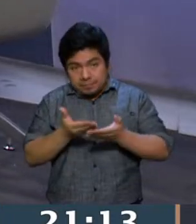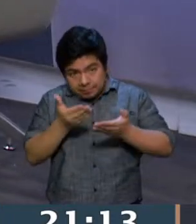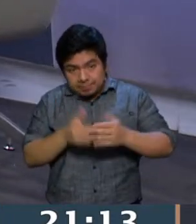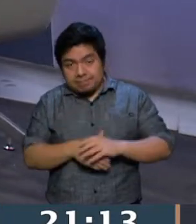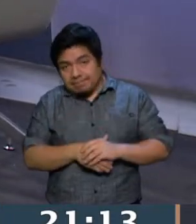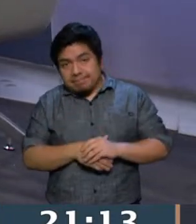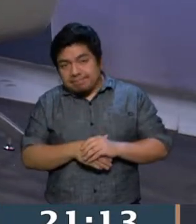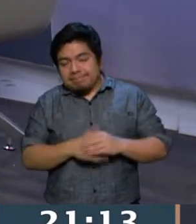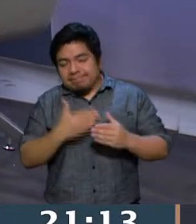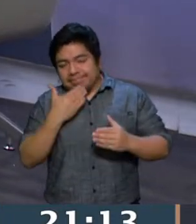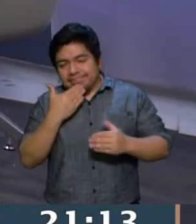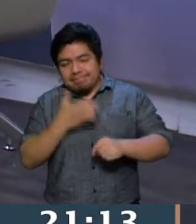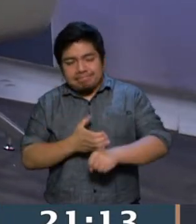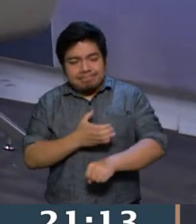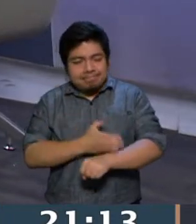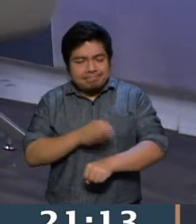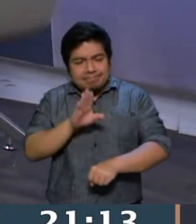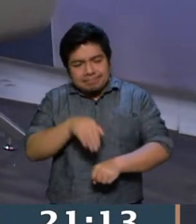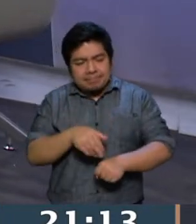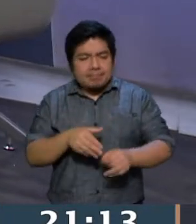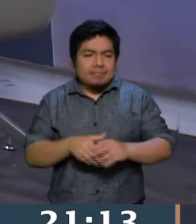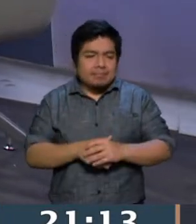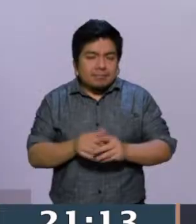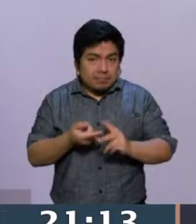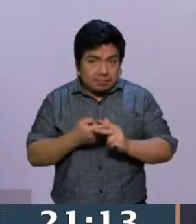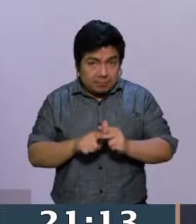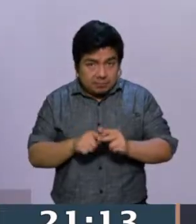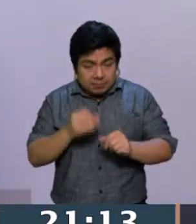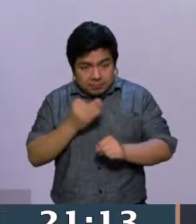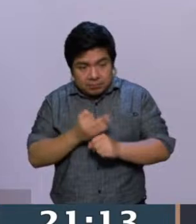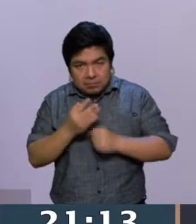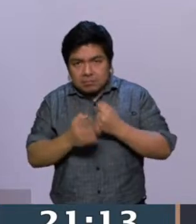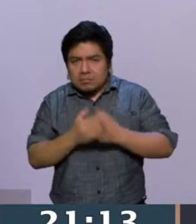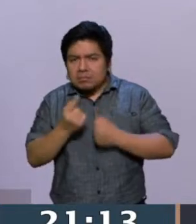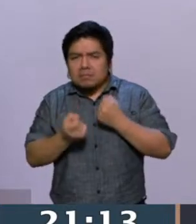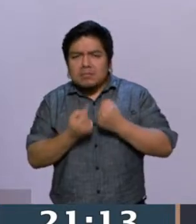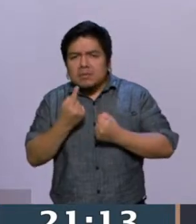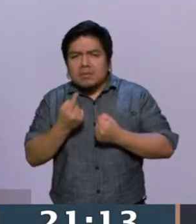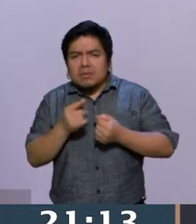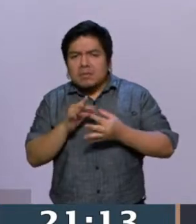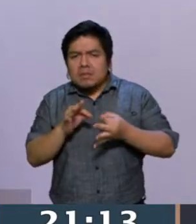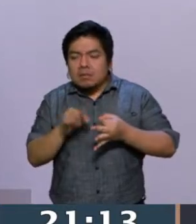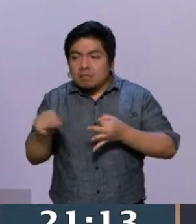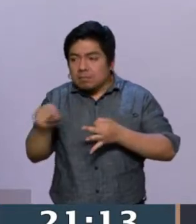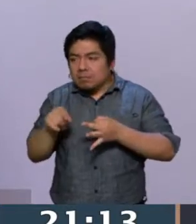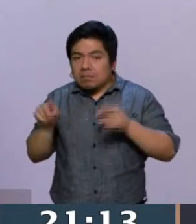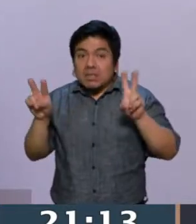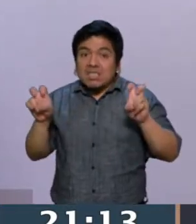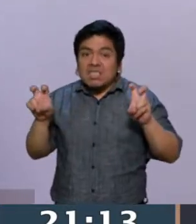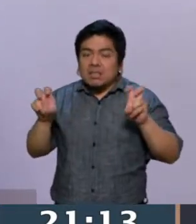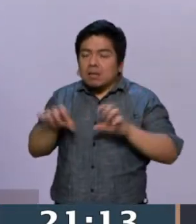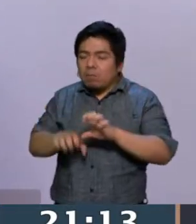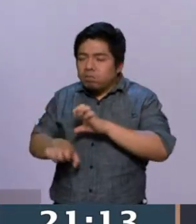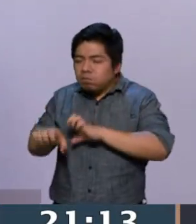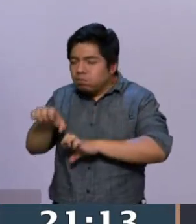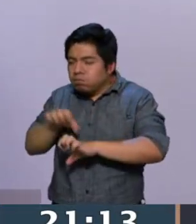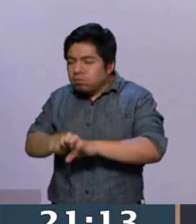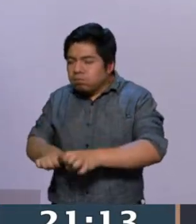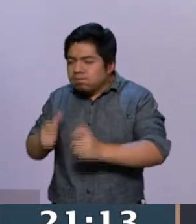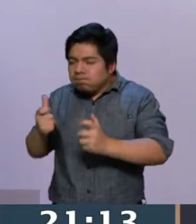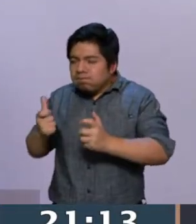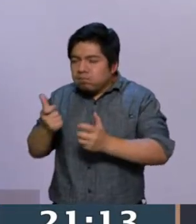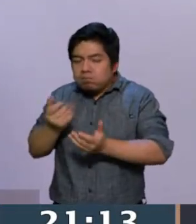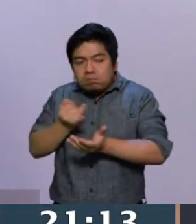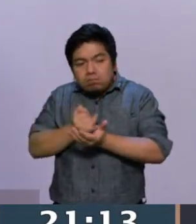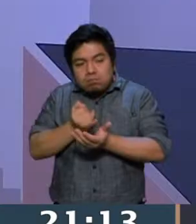estar acá. Qué bueno que nos acompañas. Me gustaría empezar con por qué es importante que los llamados grandes contribuyentes paguen sus